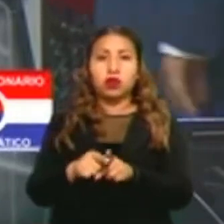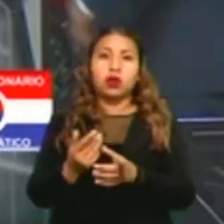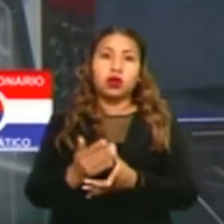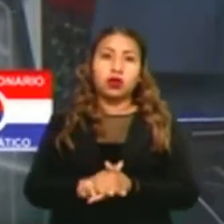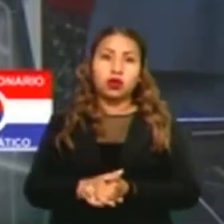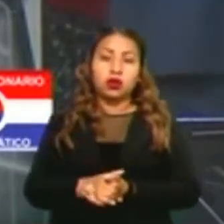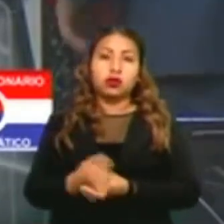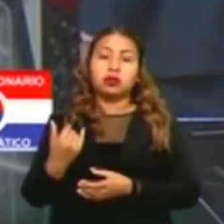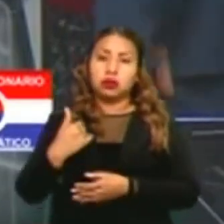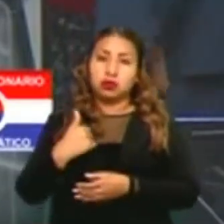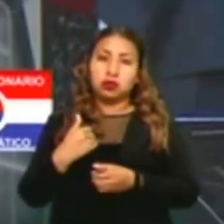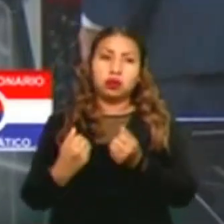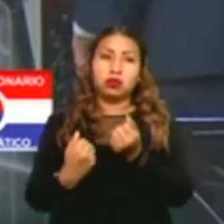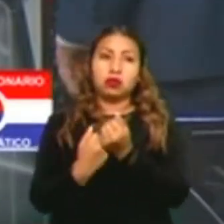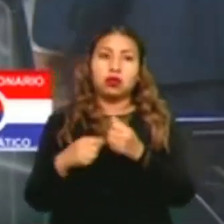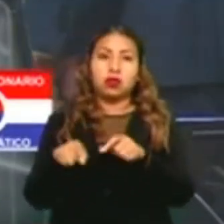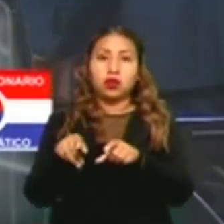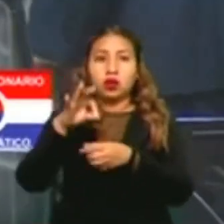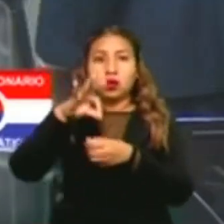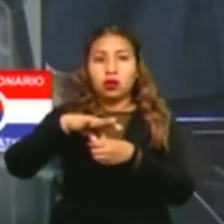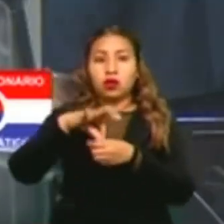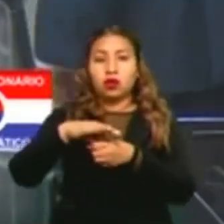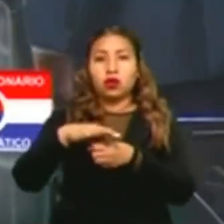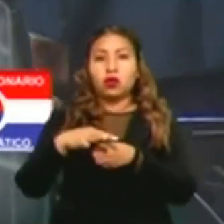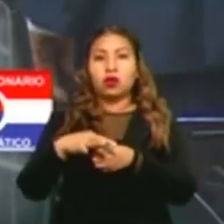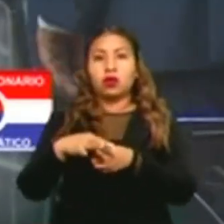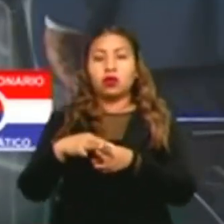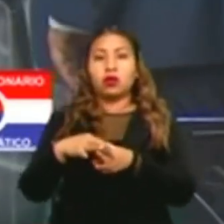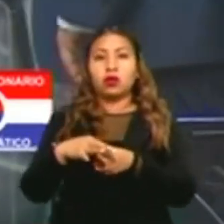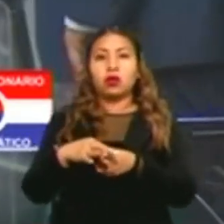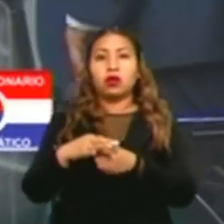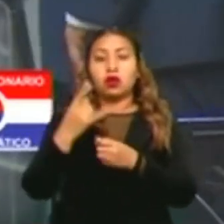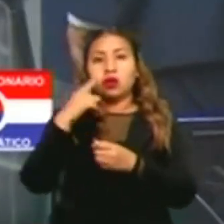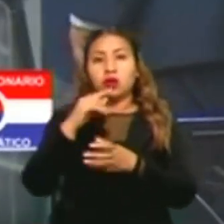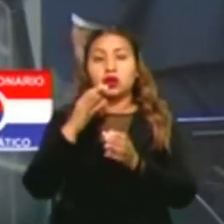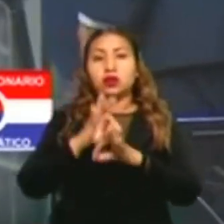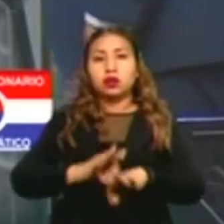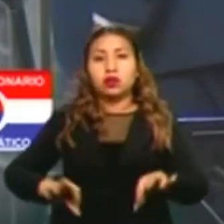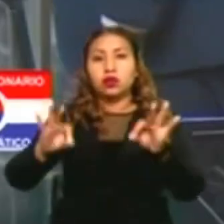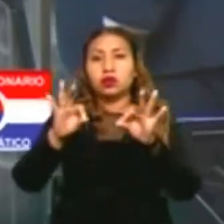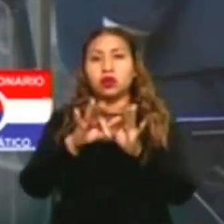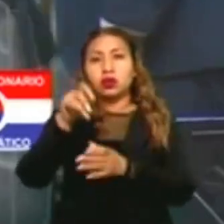que cuenta con mi voto porque este proyecto es necesario. Muchas gracias.